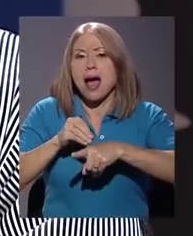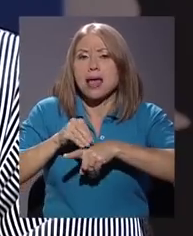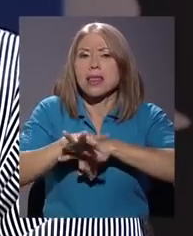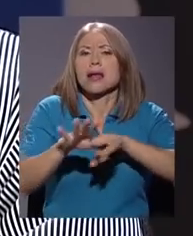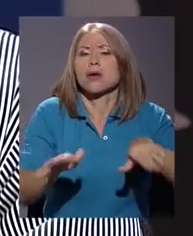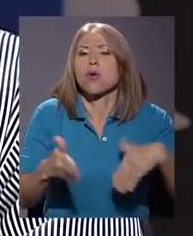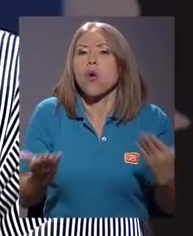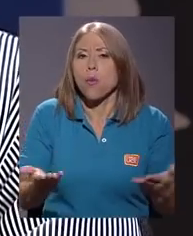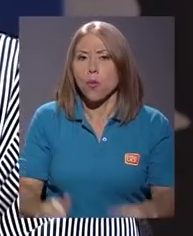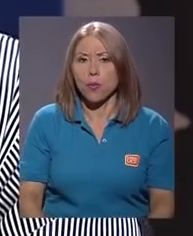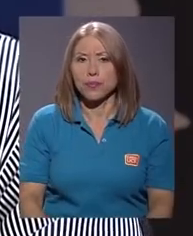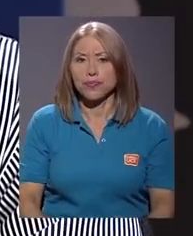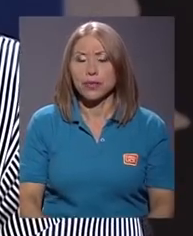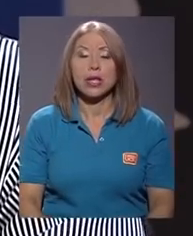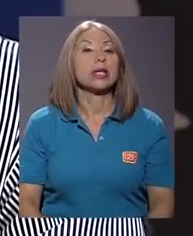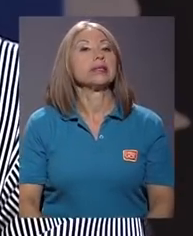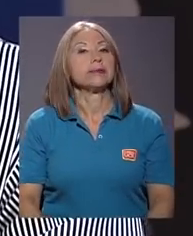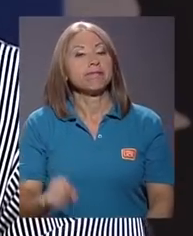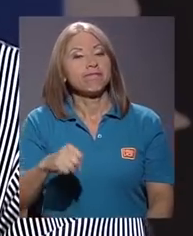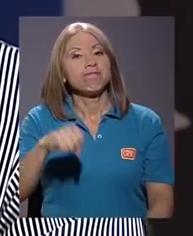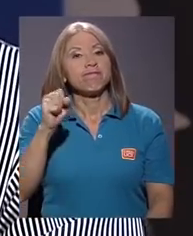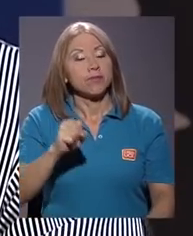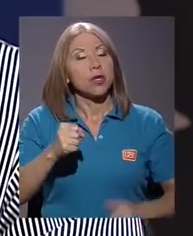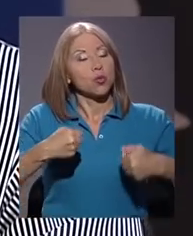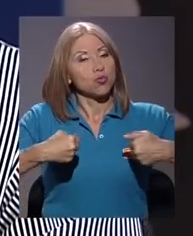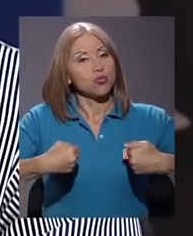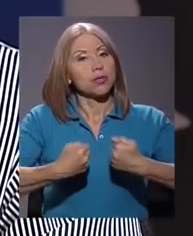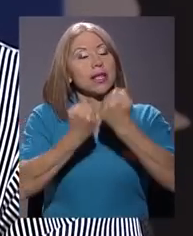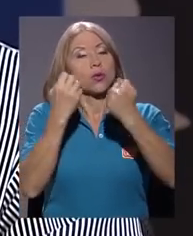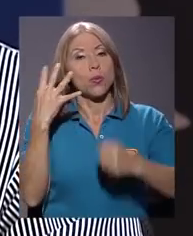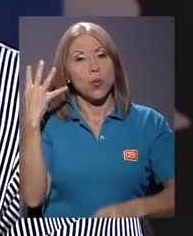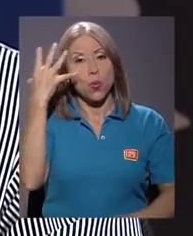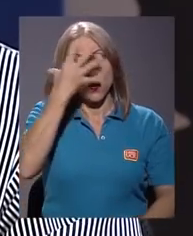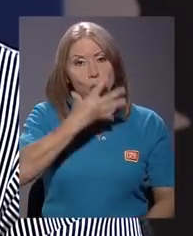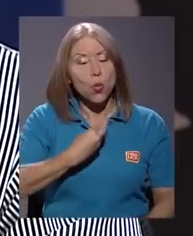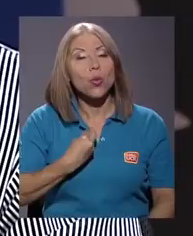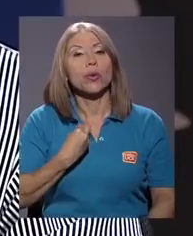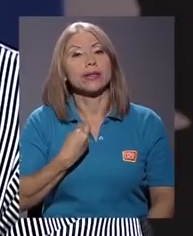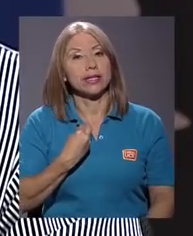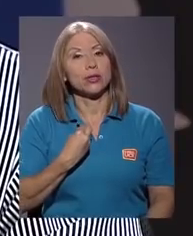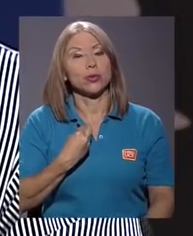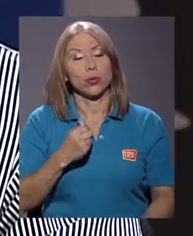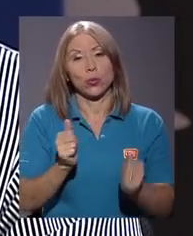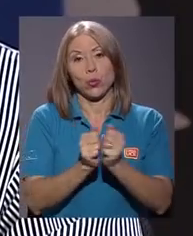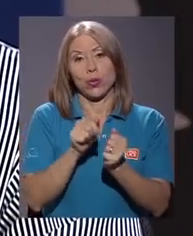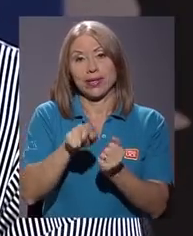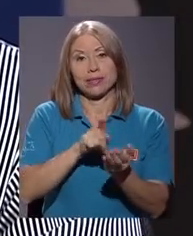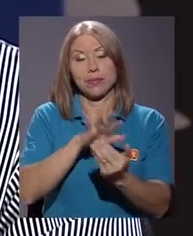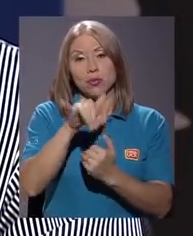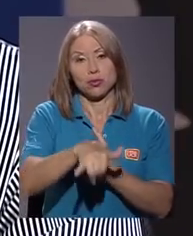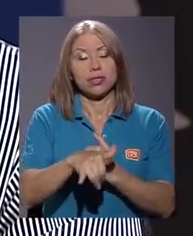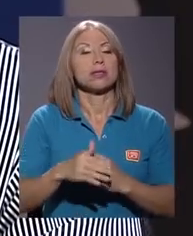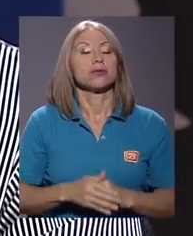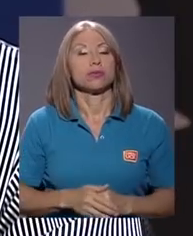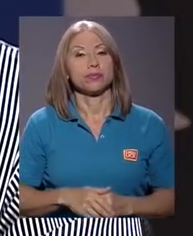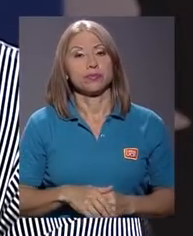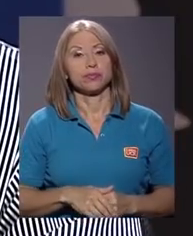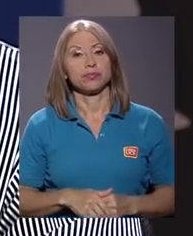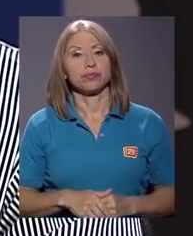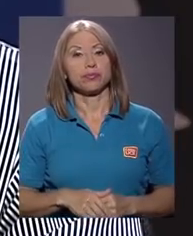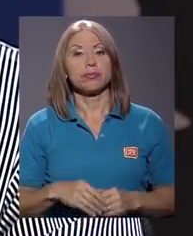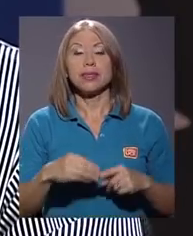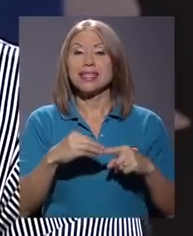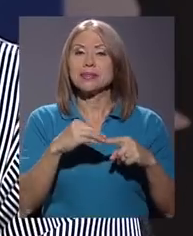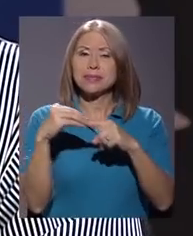ha sido un reto muy bonito e emprender este este proyecto eh sobre